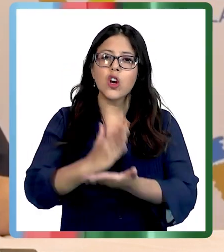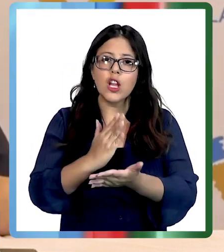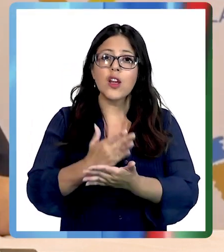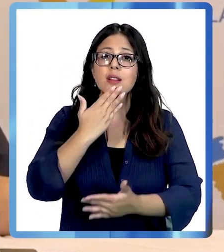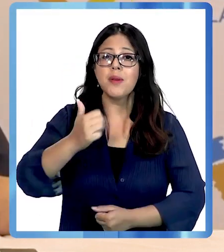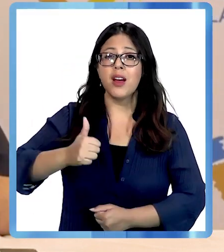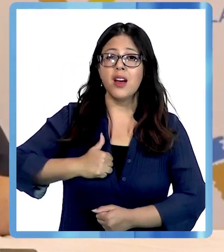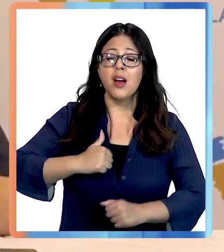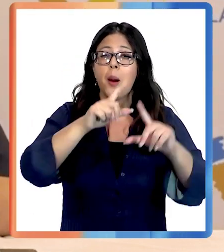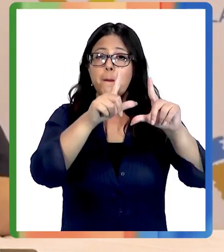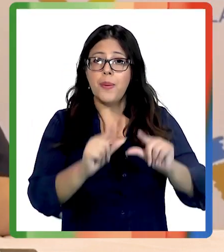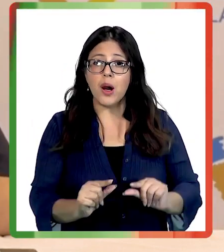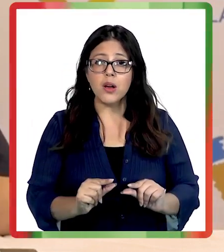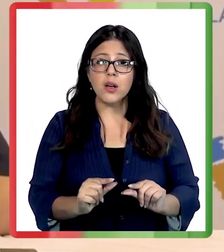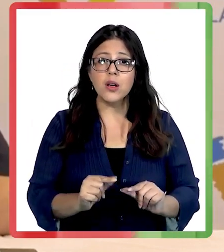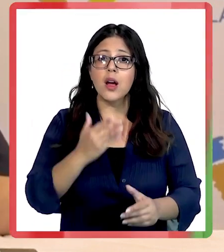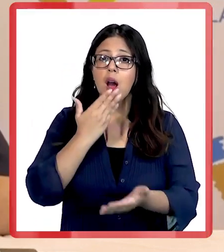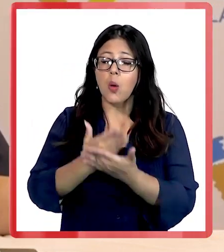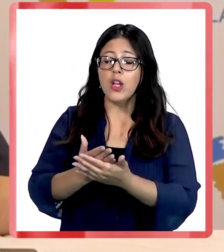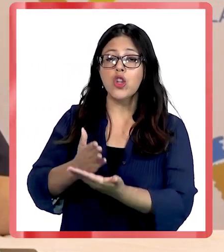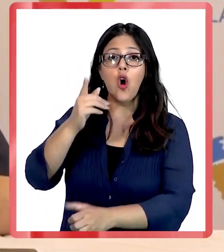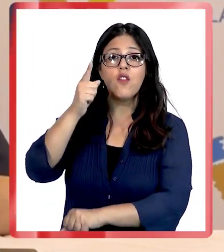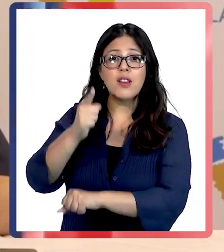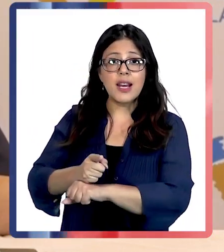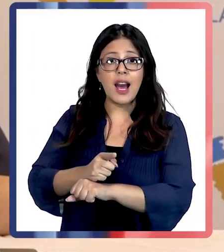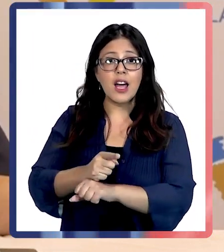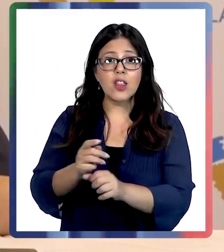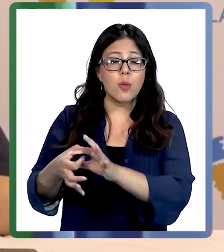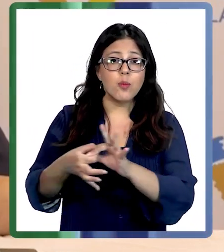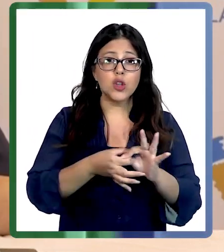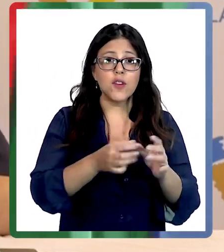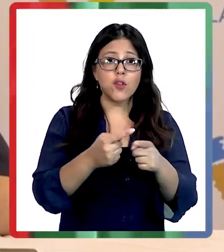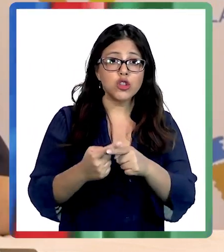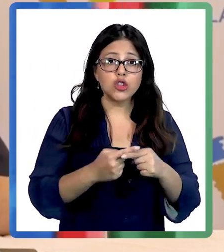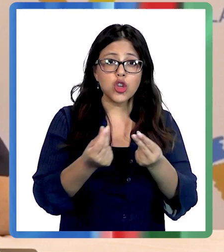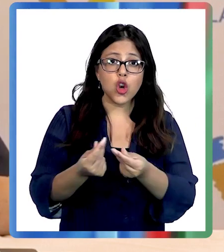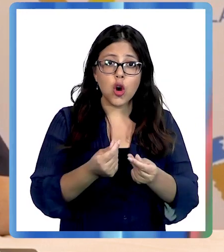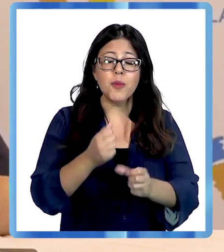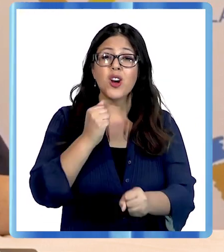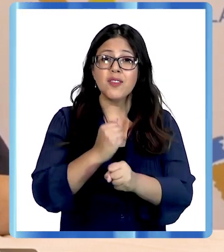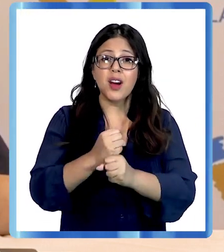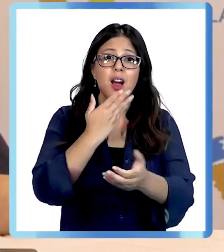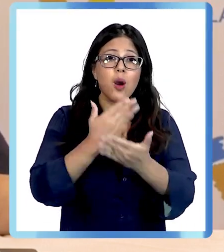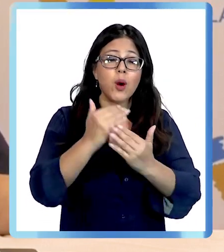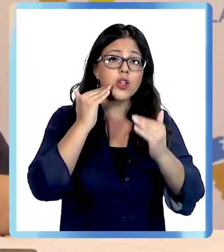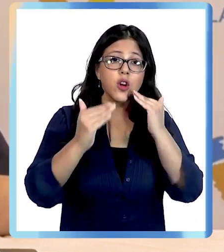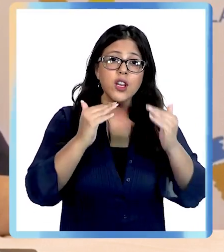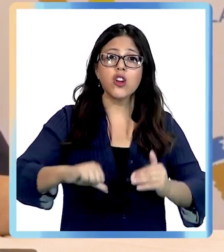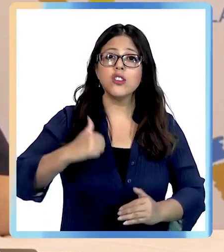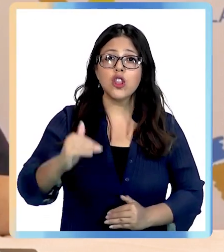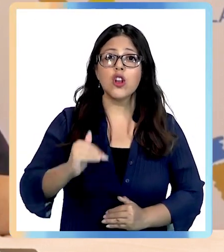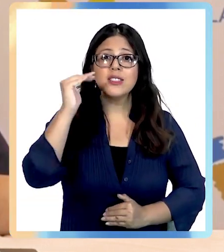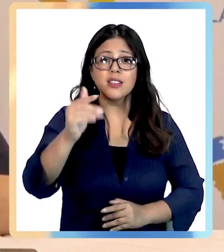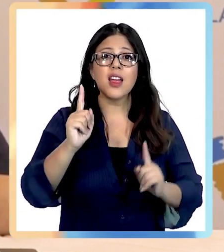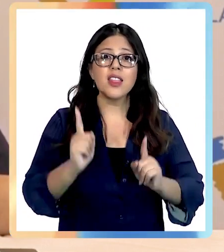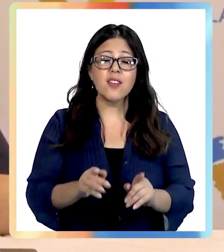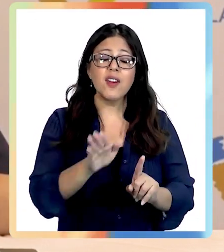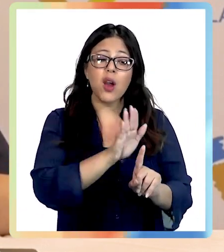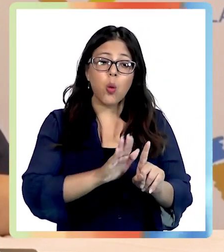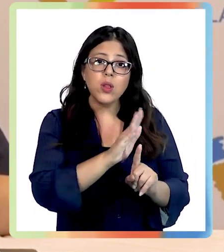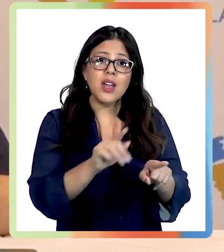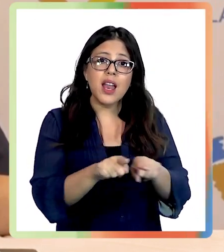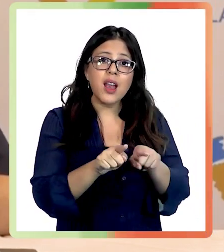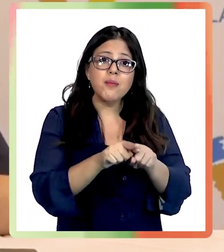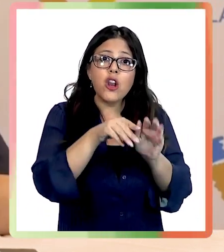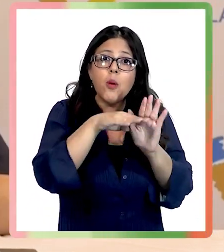temas socioeconómicos a trabajar cuando las niñas y las adolescentes deben quedarse Al cuidado de sus hermanos más chicos porque no hay nadie que los cuide y por lo tanto